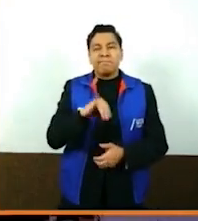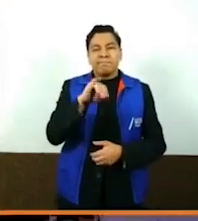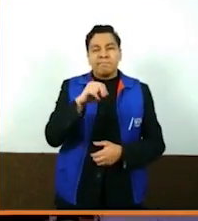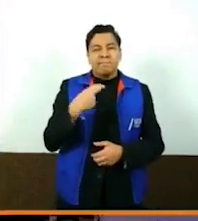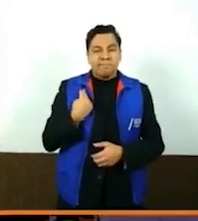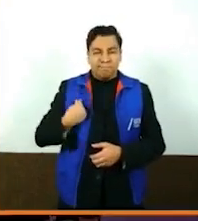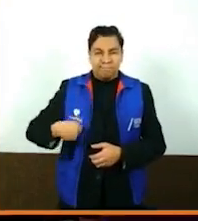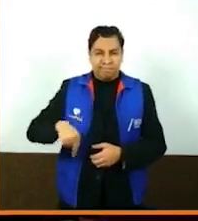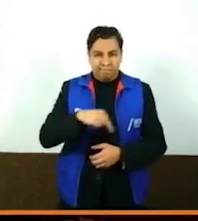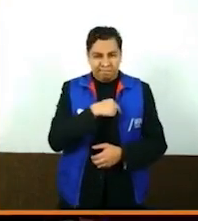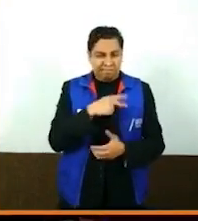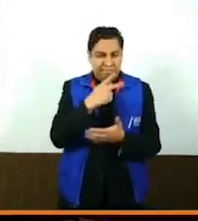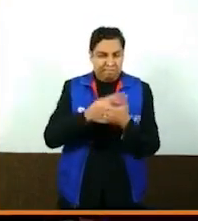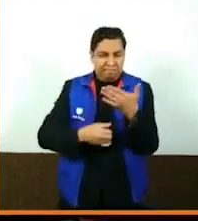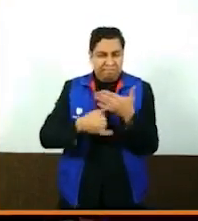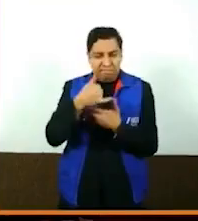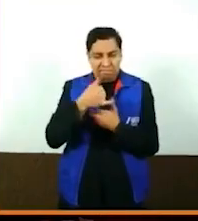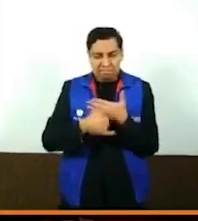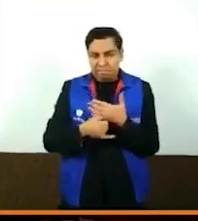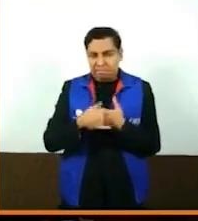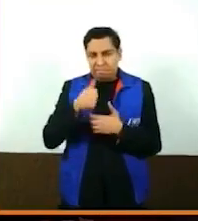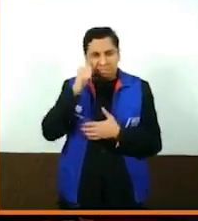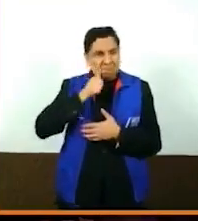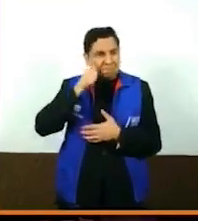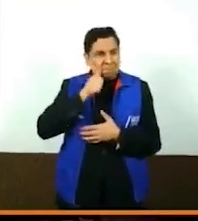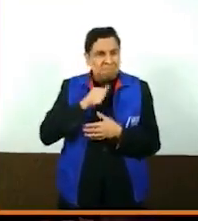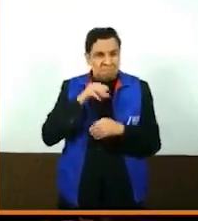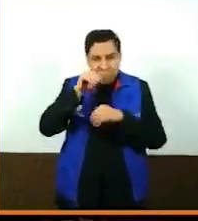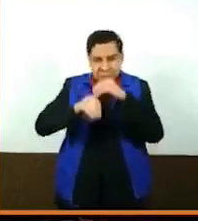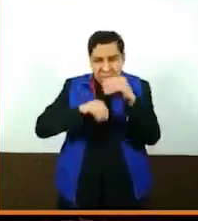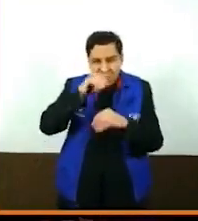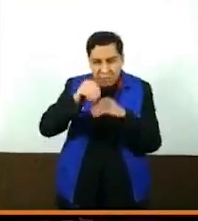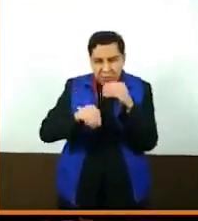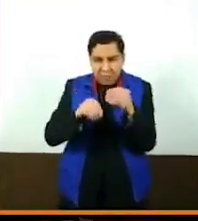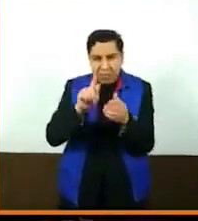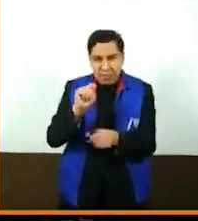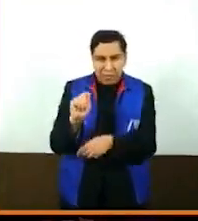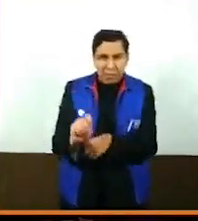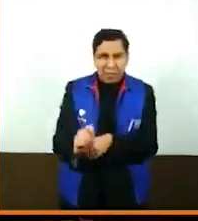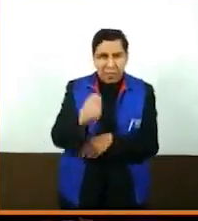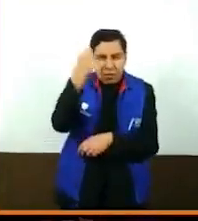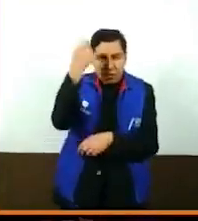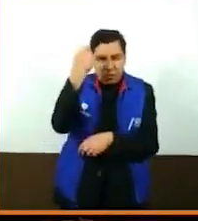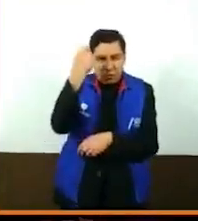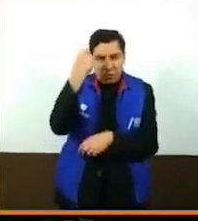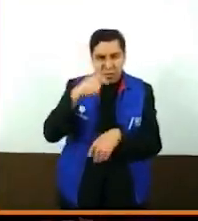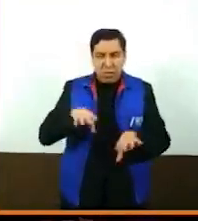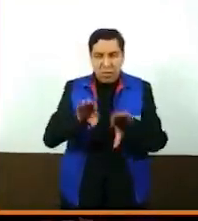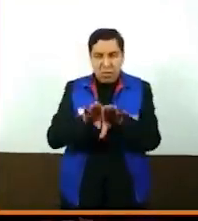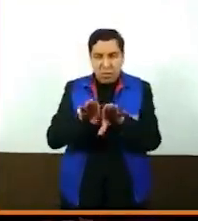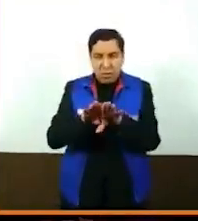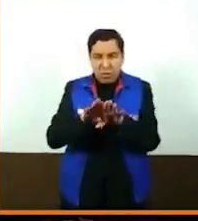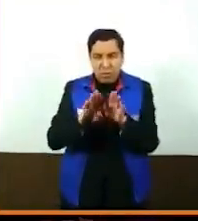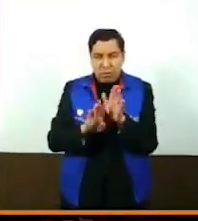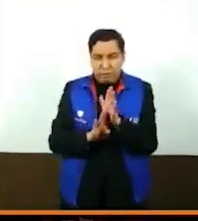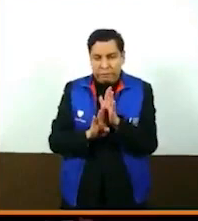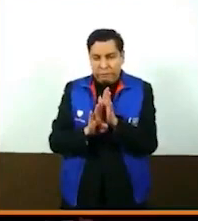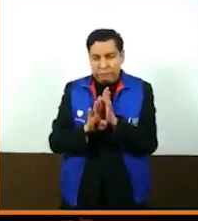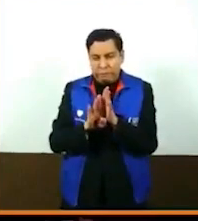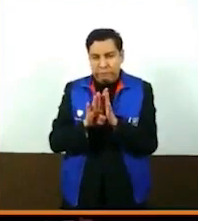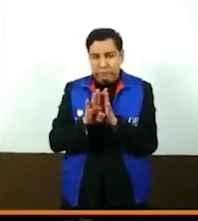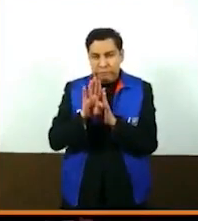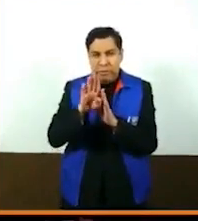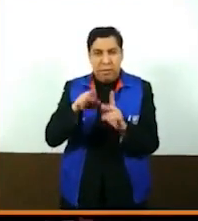venga el componente tecnológico. A final de cuentas, tenemos la creencia de que nosotros podemos maximizar el potencial o